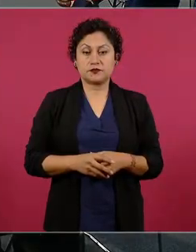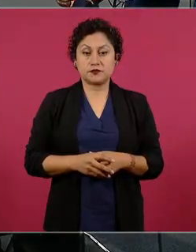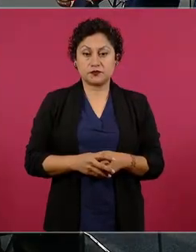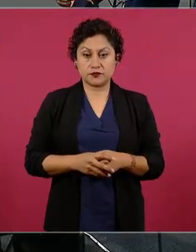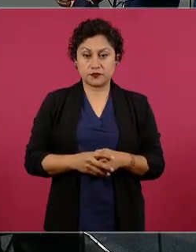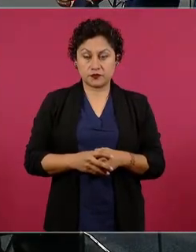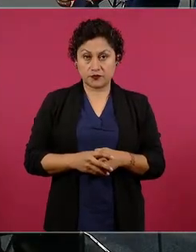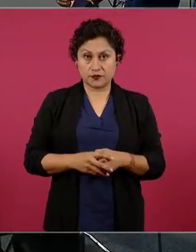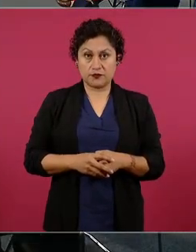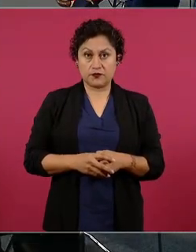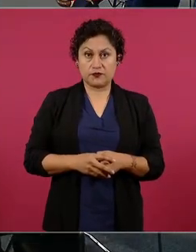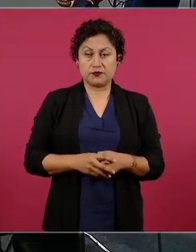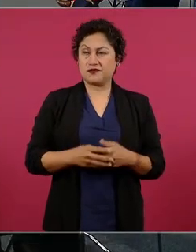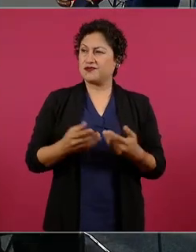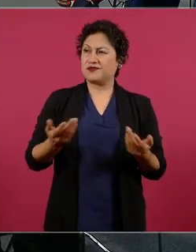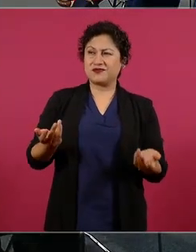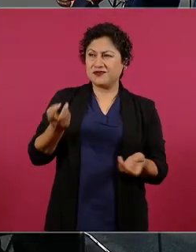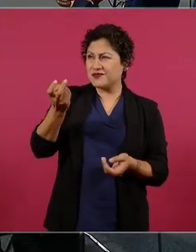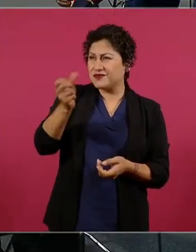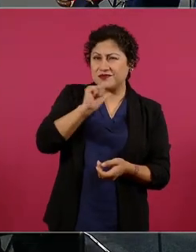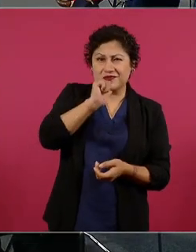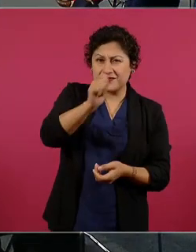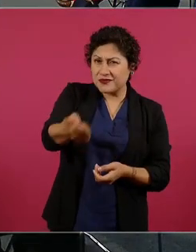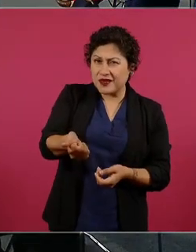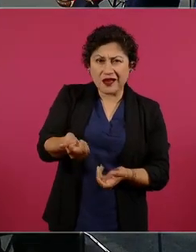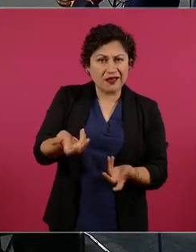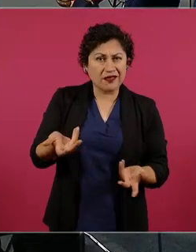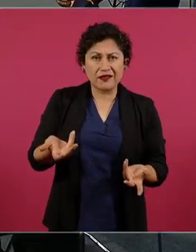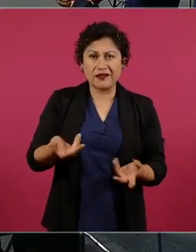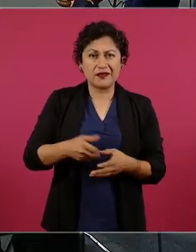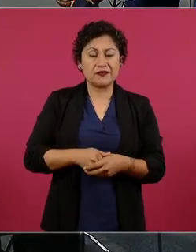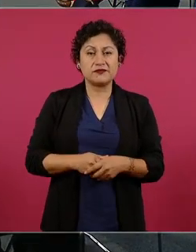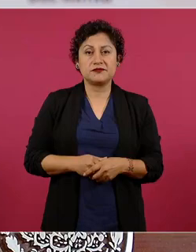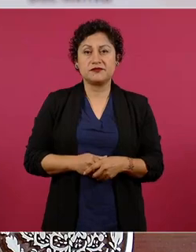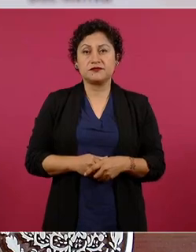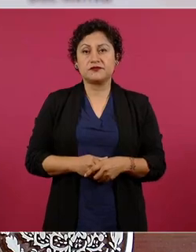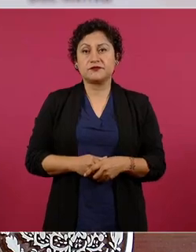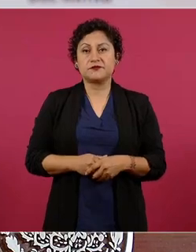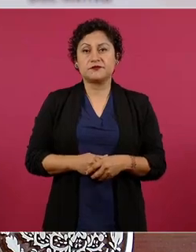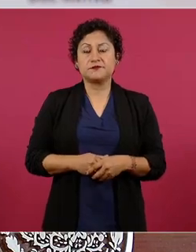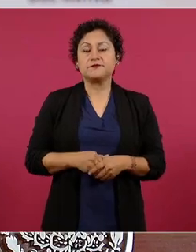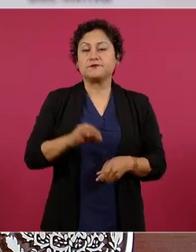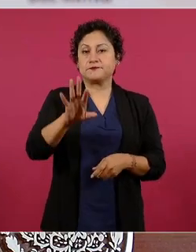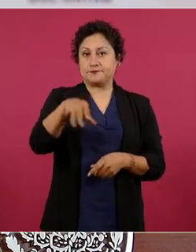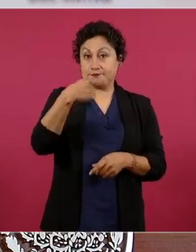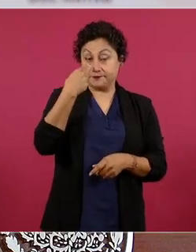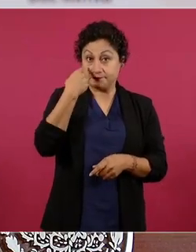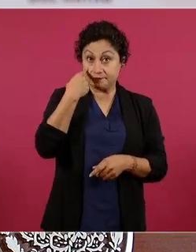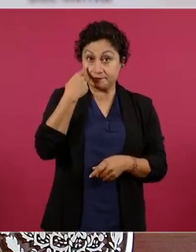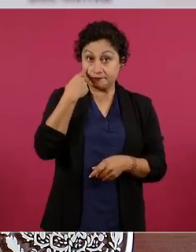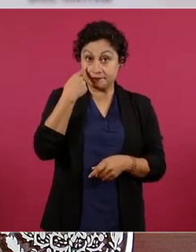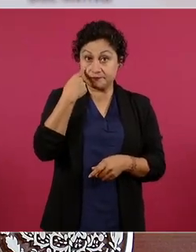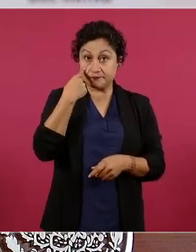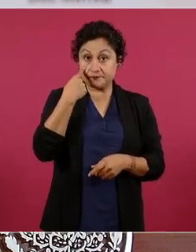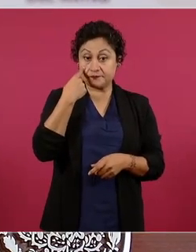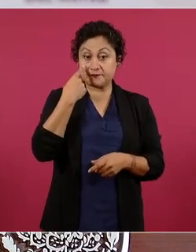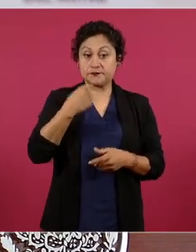En nada, tampoco. O sea, es